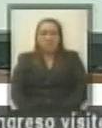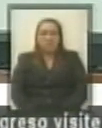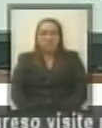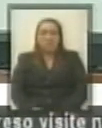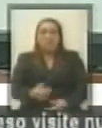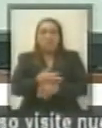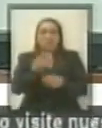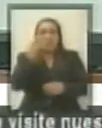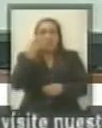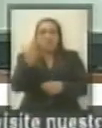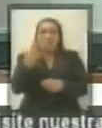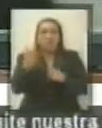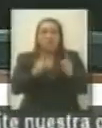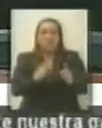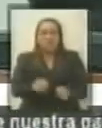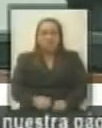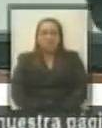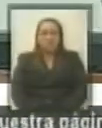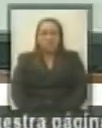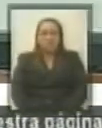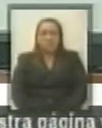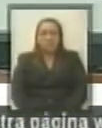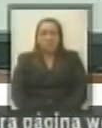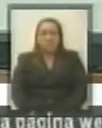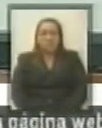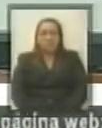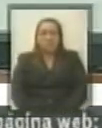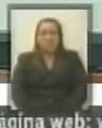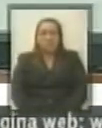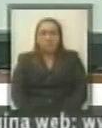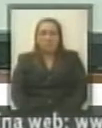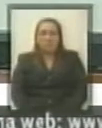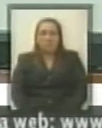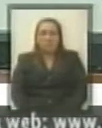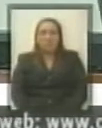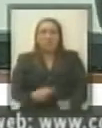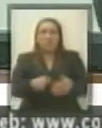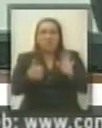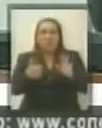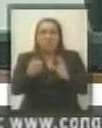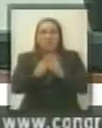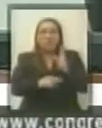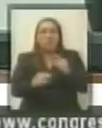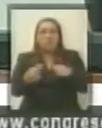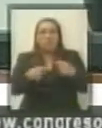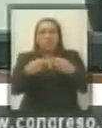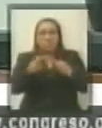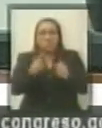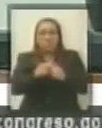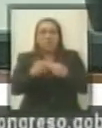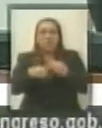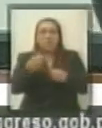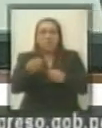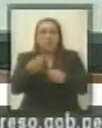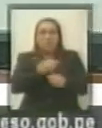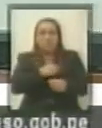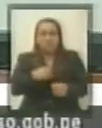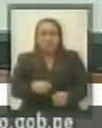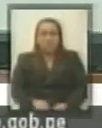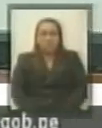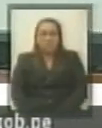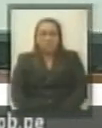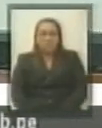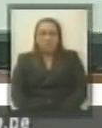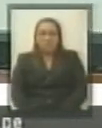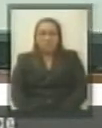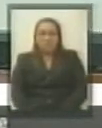conformados por 5 directores, salvo OCINERVIN, que tiene 6. El reglamento del concurso público para la designación de estos miembros directivos